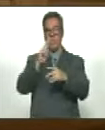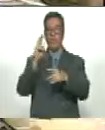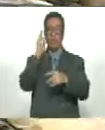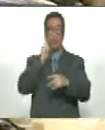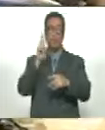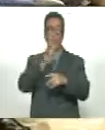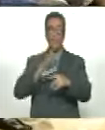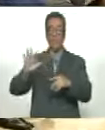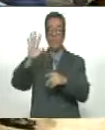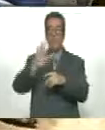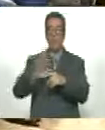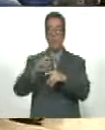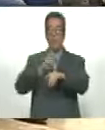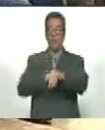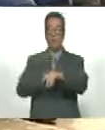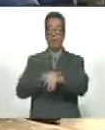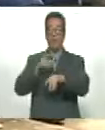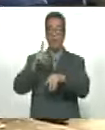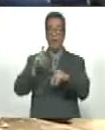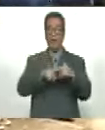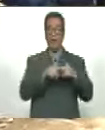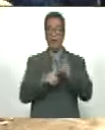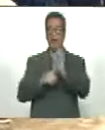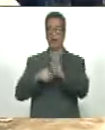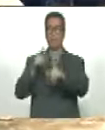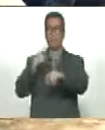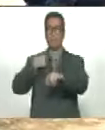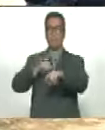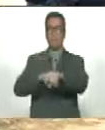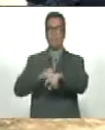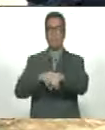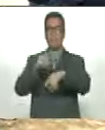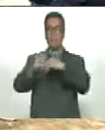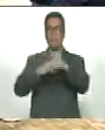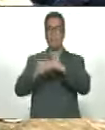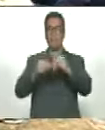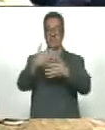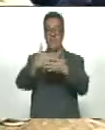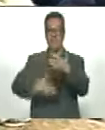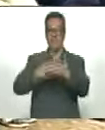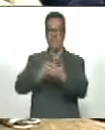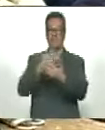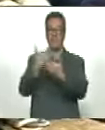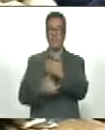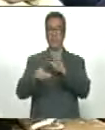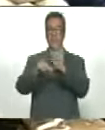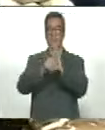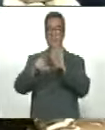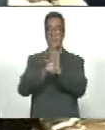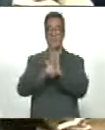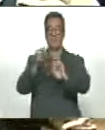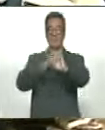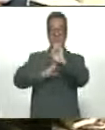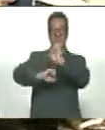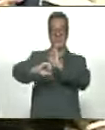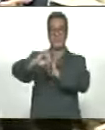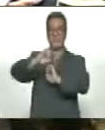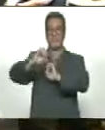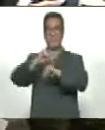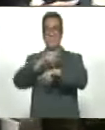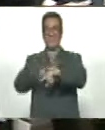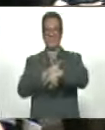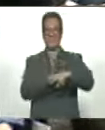República Bolivariana de Venezuela, doctora Delcy Eloína Rodríguez Gómez, mediante la cual remitió el proyecto de ley orgánica para la defensa de la Guayana